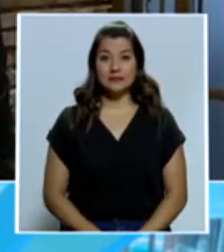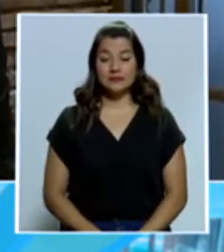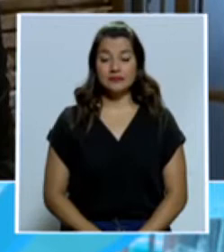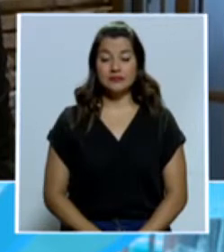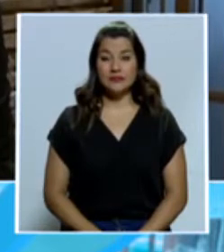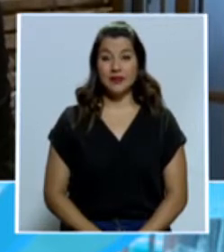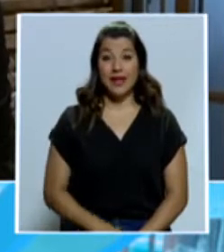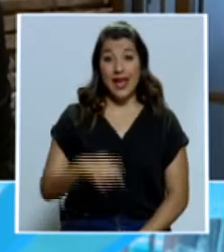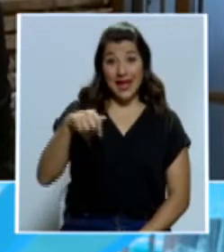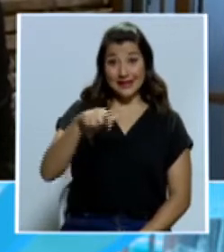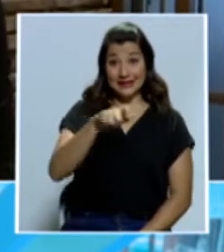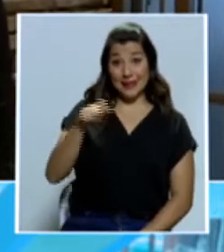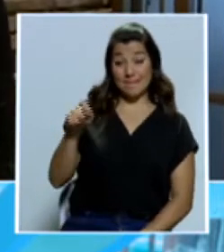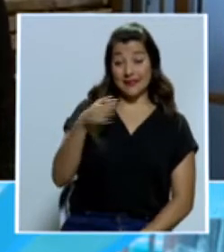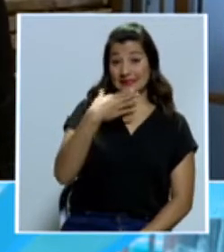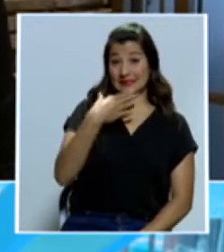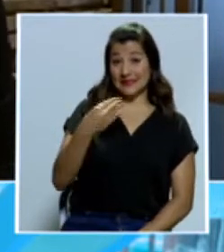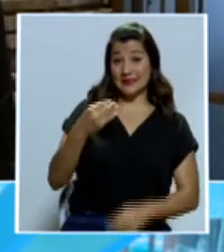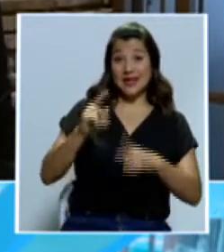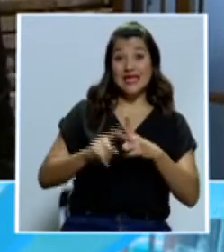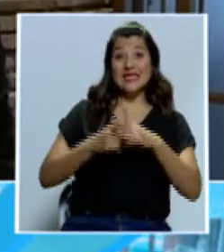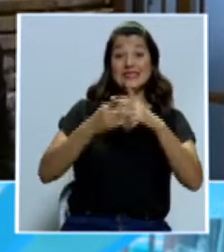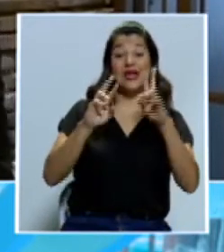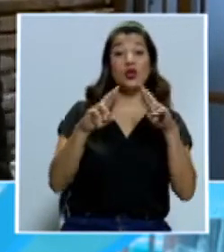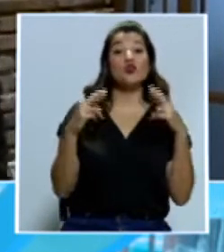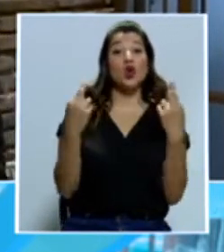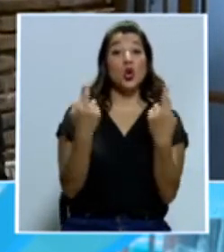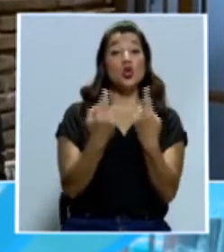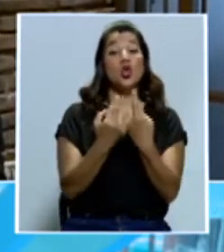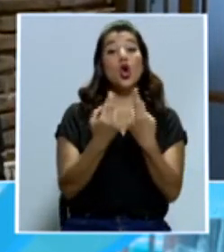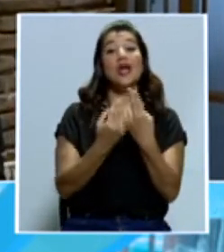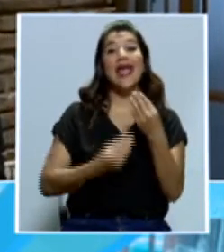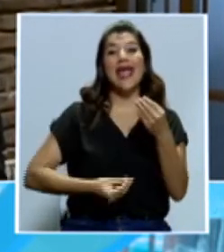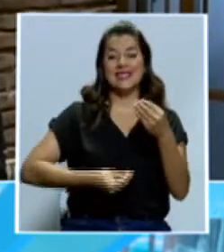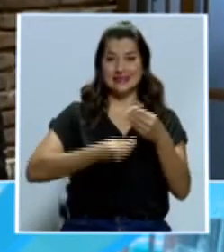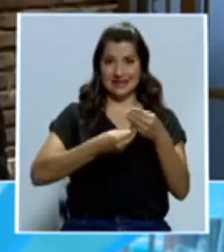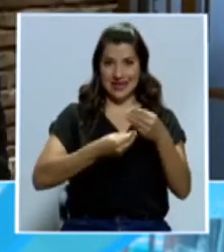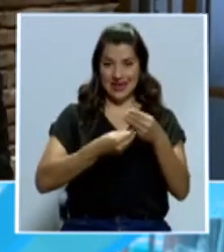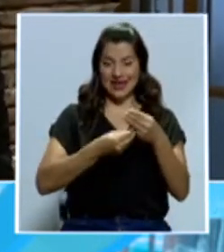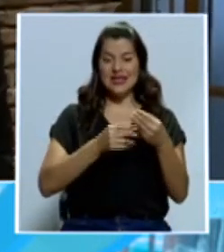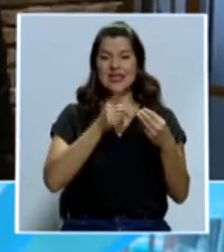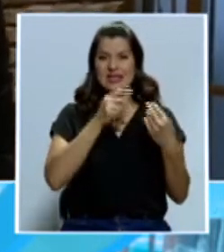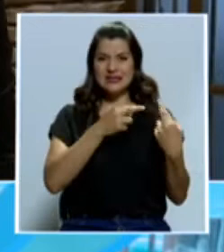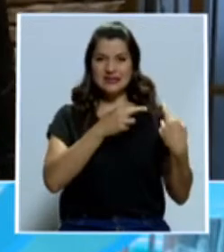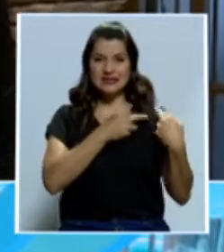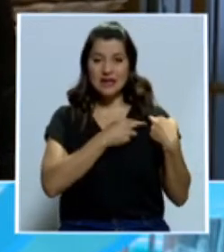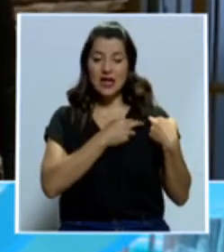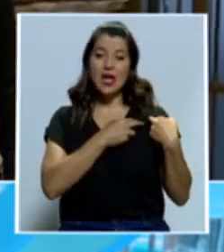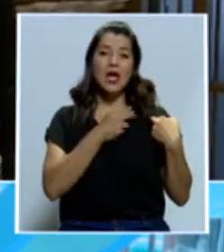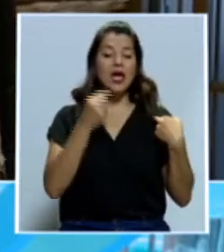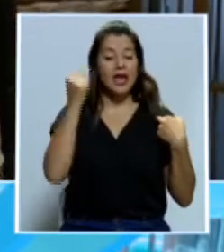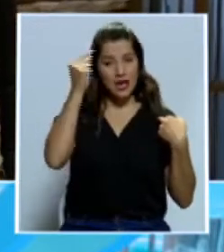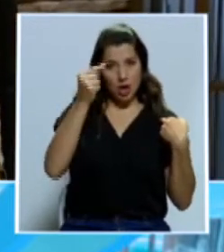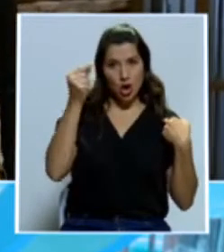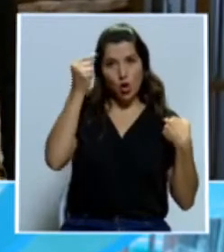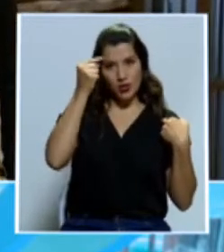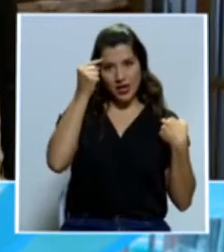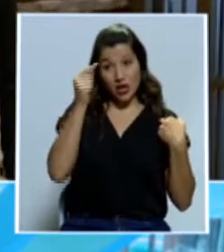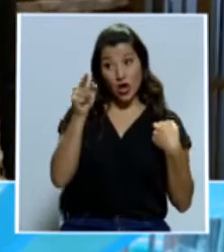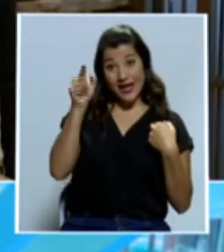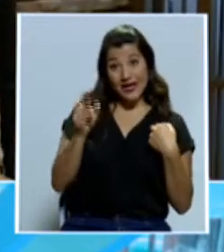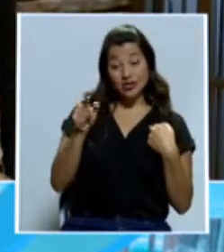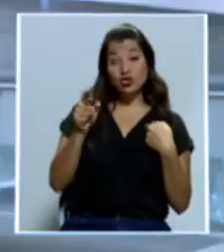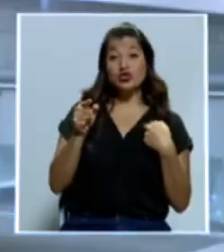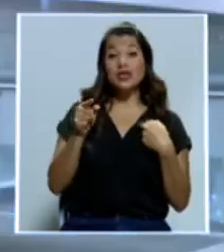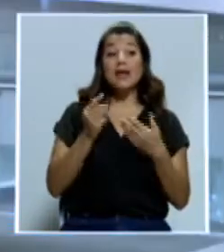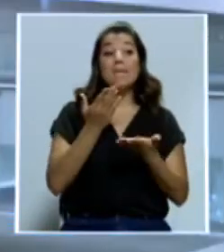Este mes de diciembre iniciaron las sesiones extraordinarias que están a cargo del Poder Ejecutivo, quien es el que toma el control de la